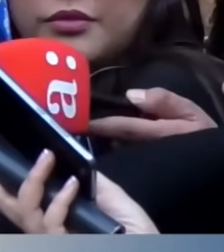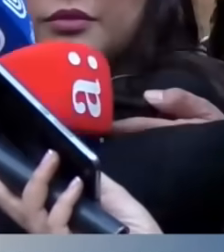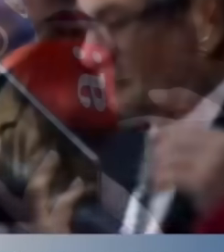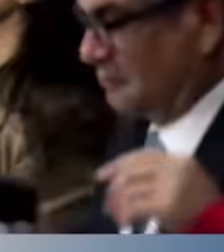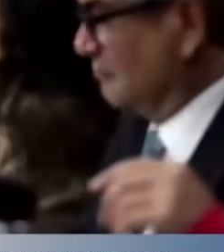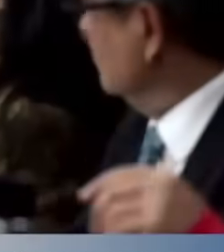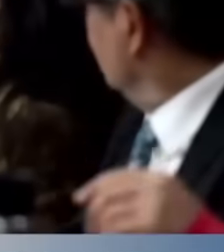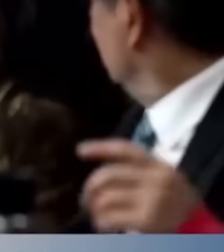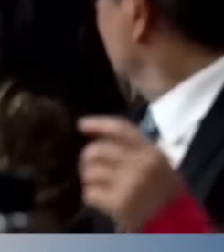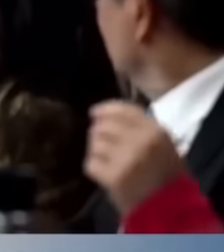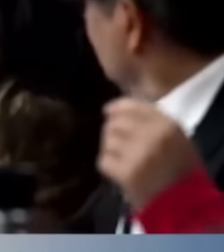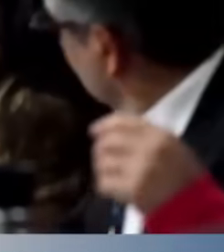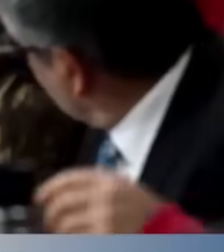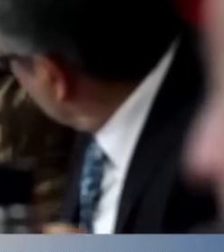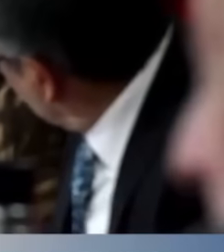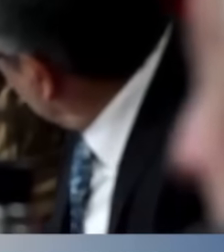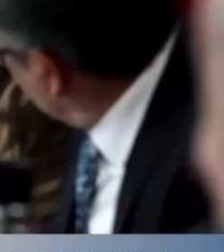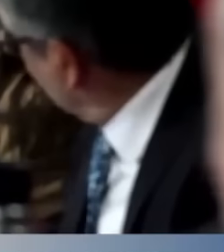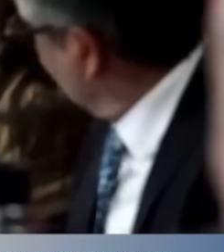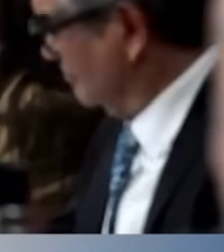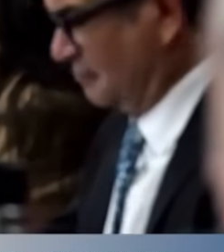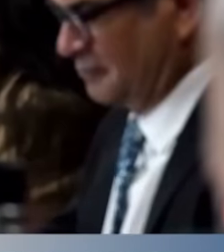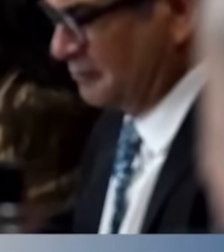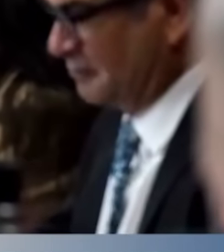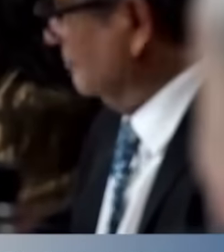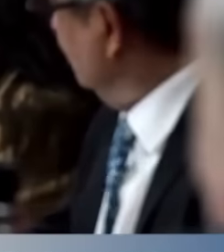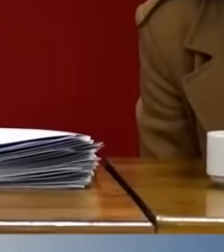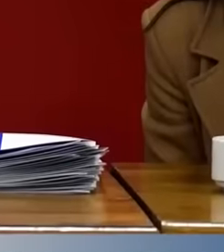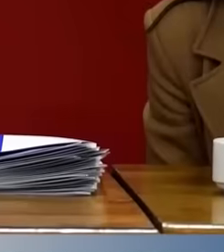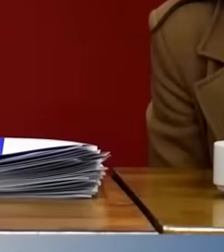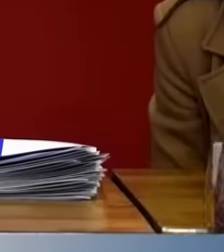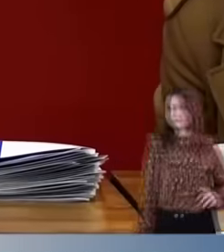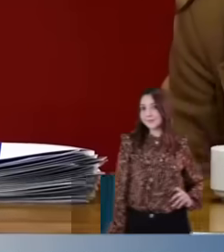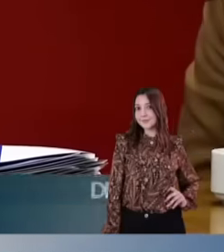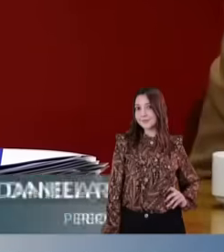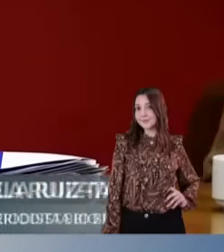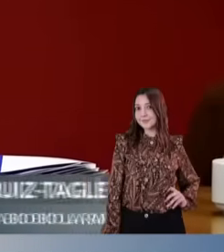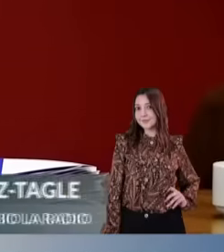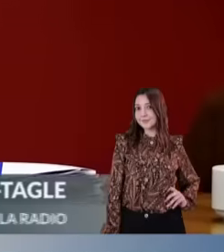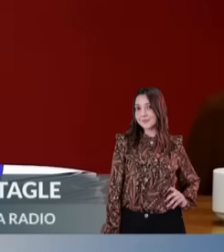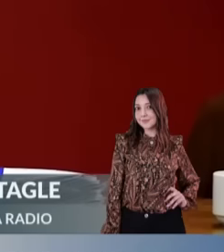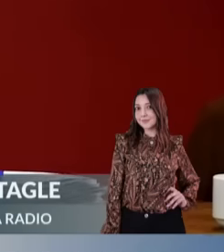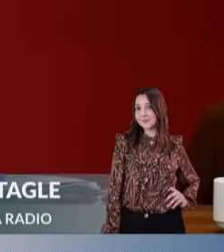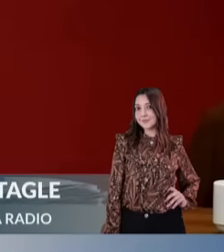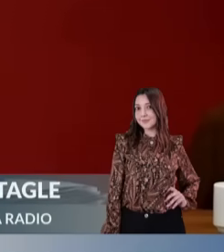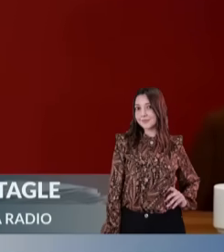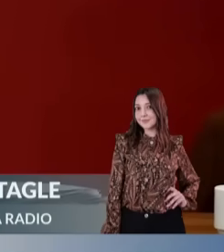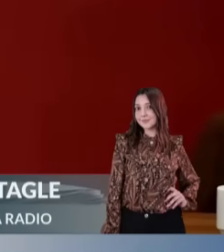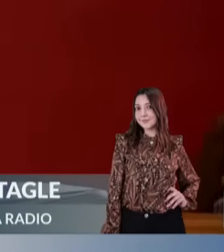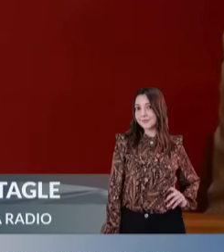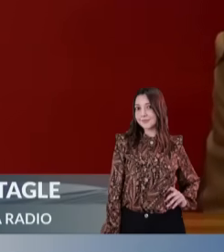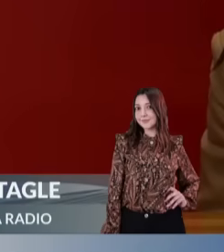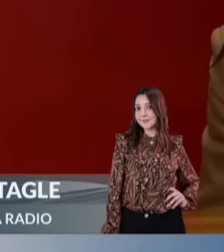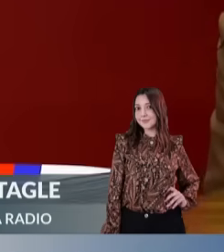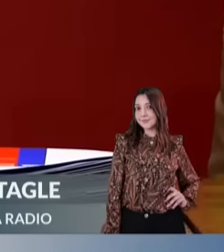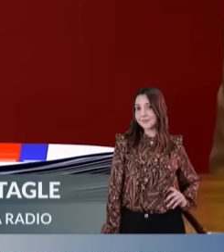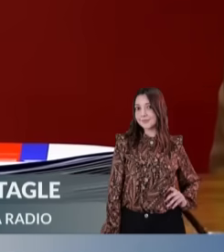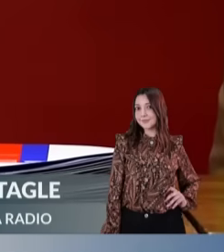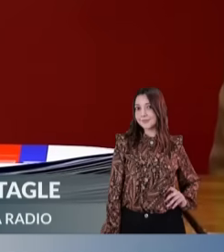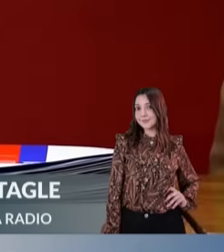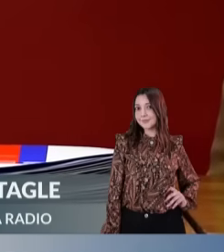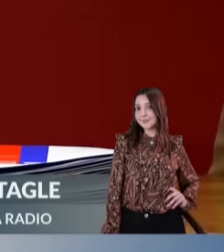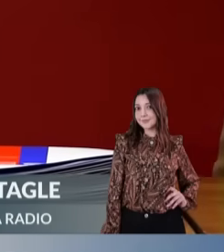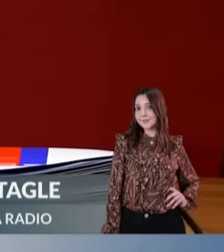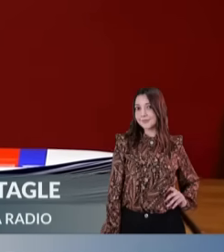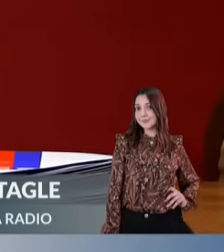existieron posturas contrapuestas al respecto. El presidente de Revolución Democrática, Juan Ignacio Latorre, Revolución Democrática, que es el